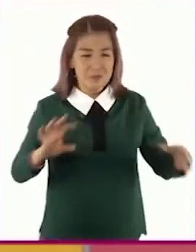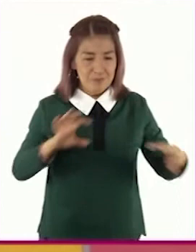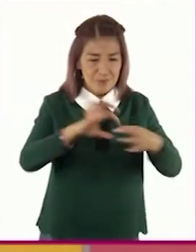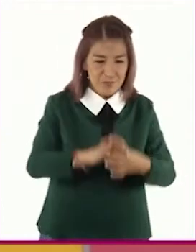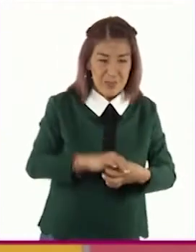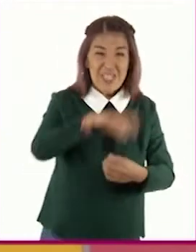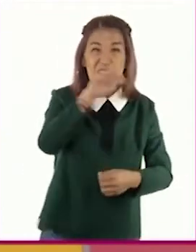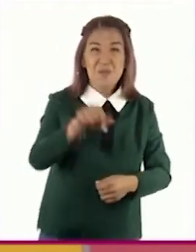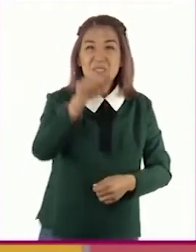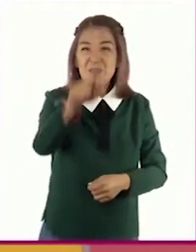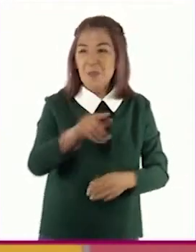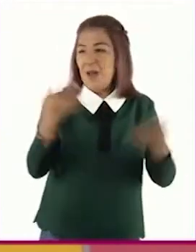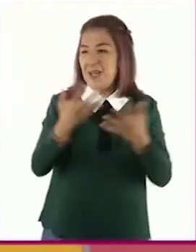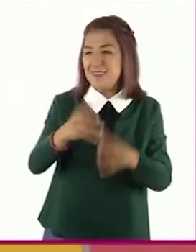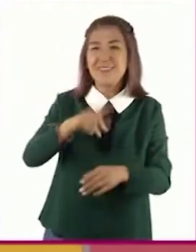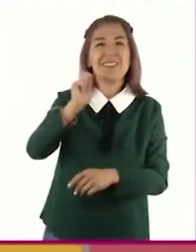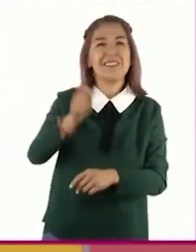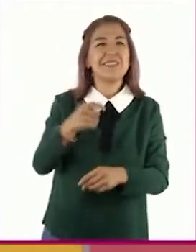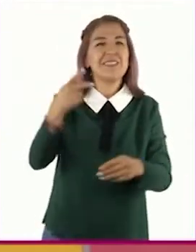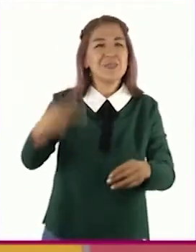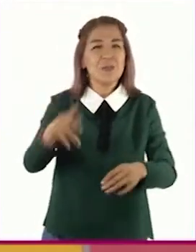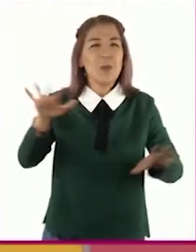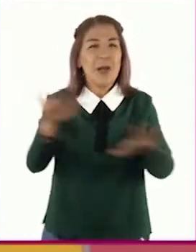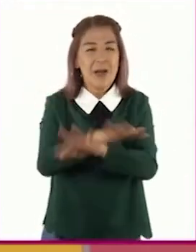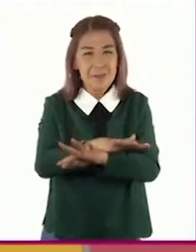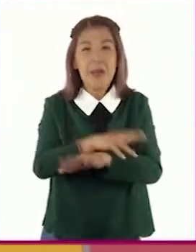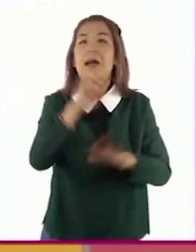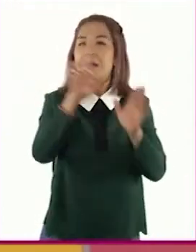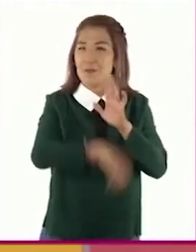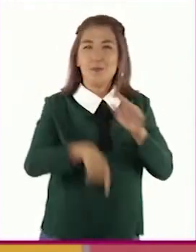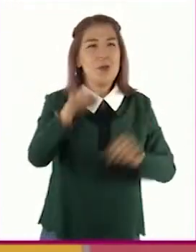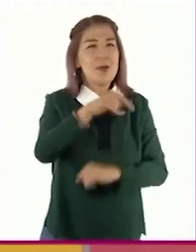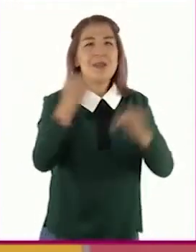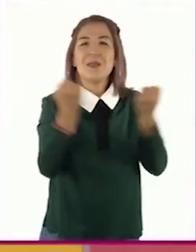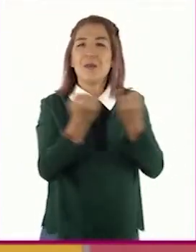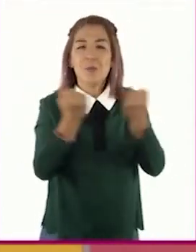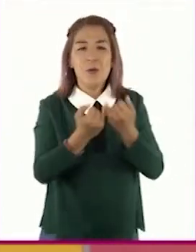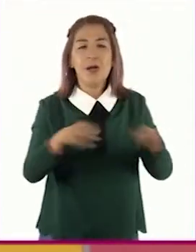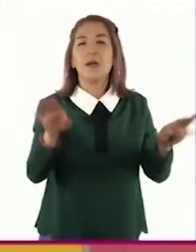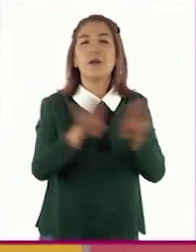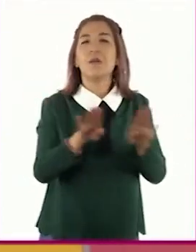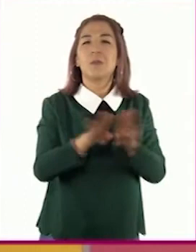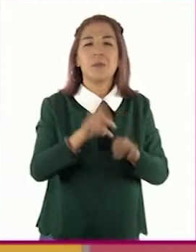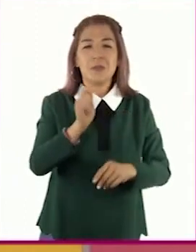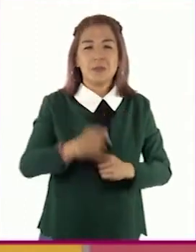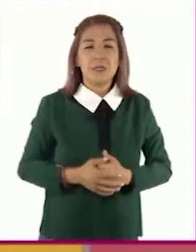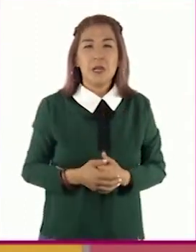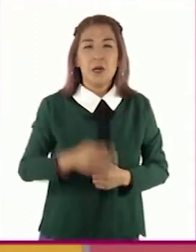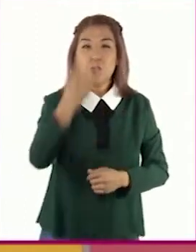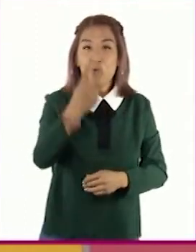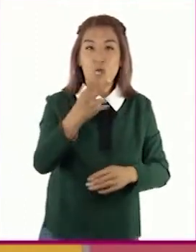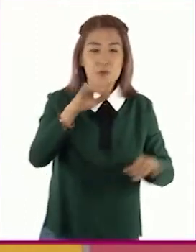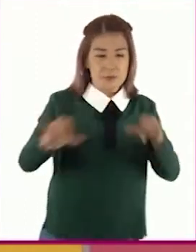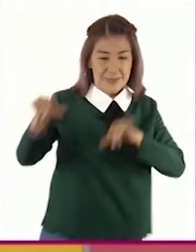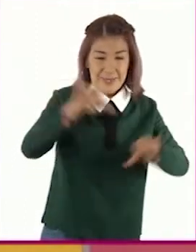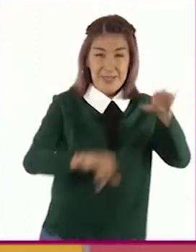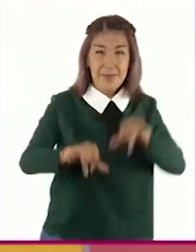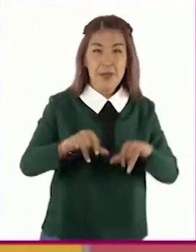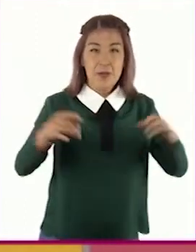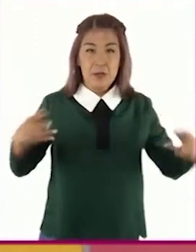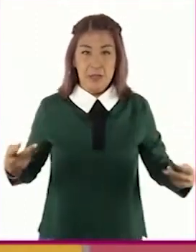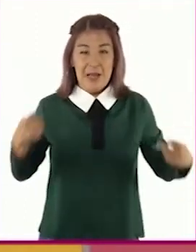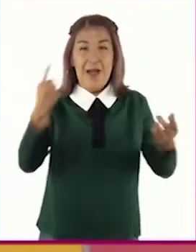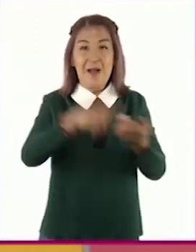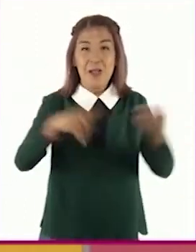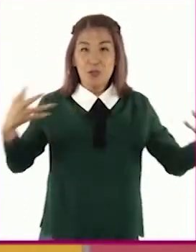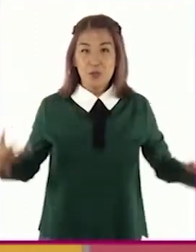tienes. ¿Sí? Y entonces, en las reacciones de óxido-reducción ocurre que dos sustancias, al entrar en contacto, al